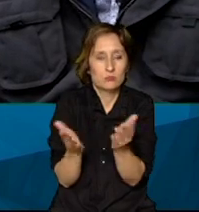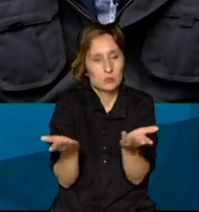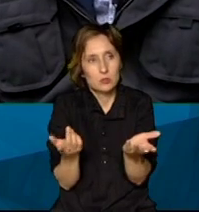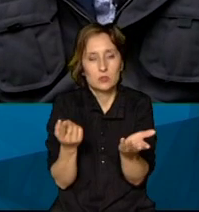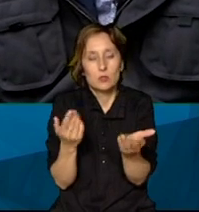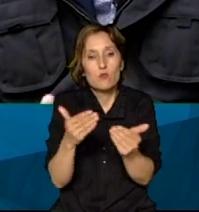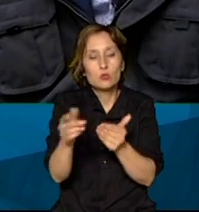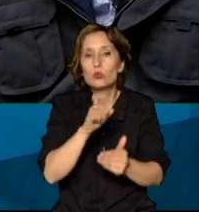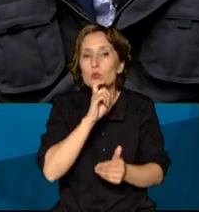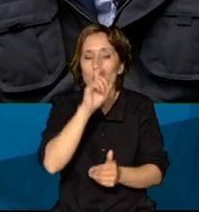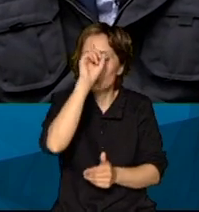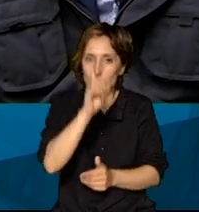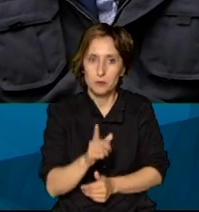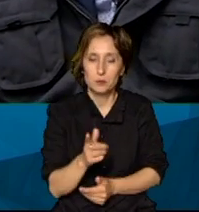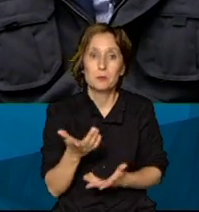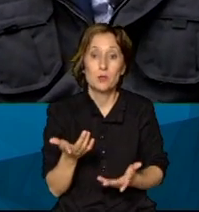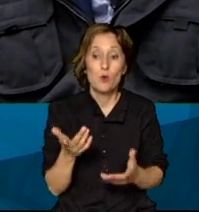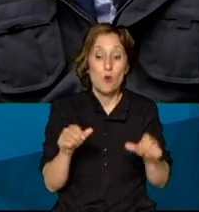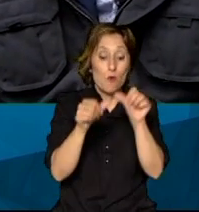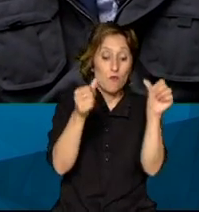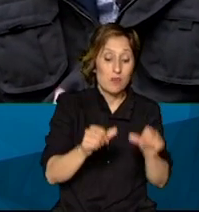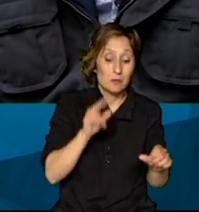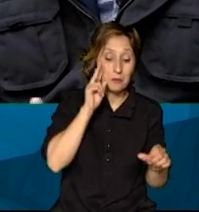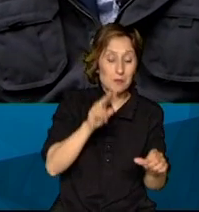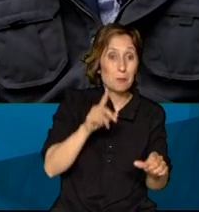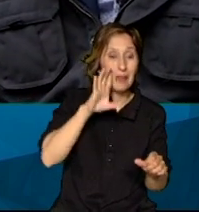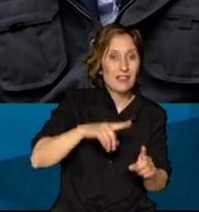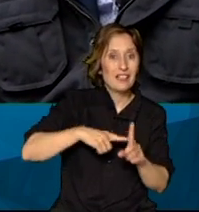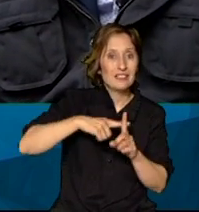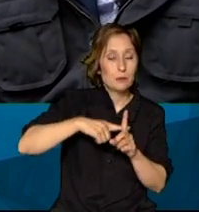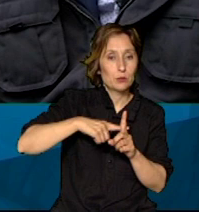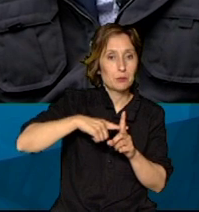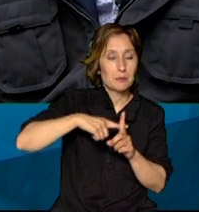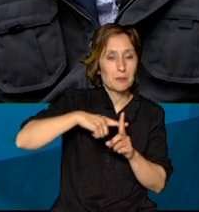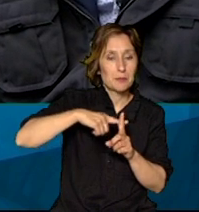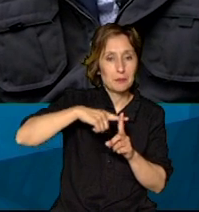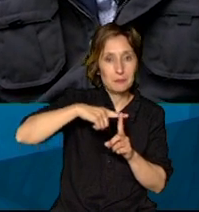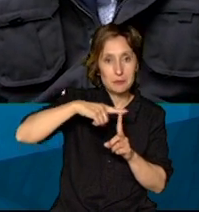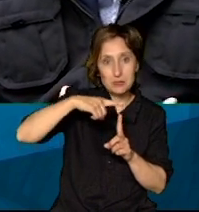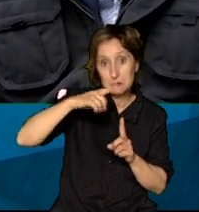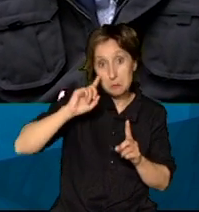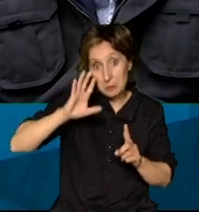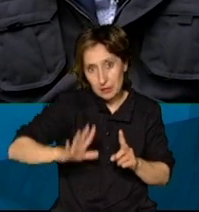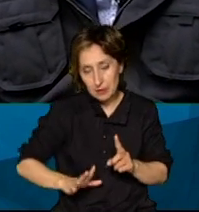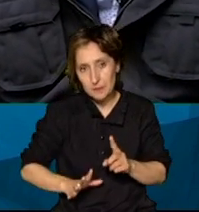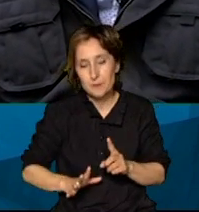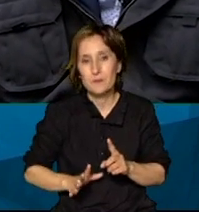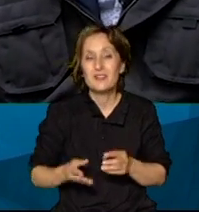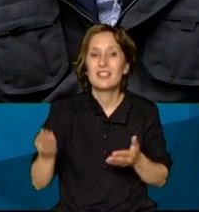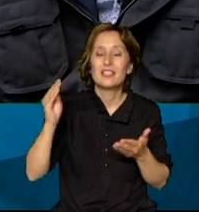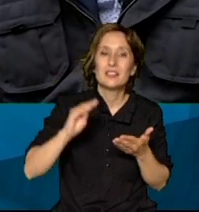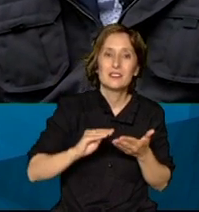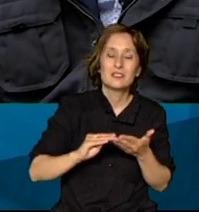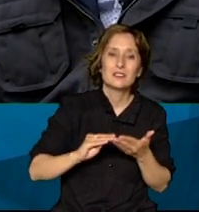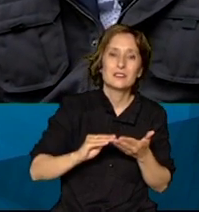lo que nos dicen los modelos, lo que apuntan es a que bueno, las temperaturas cada vez van a ser más altas en promedio y sobre todo cada vez tendremos